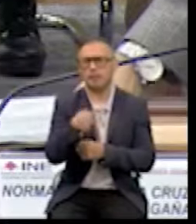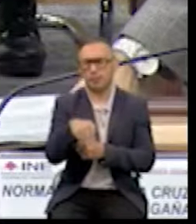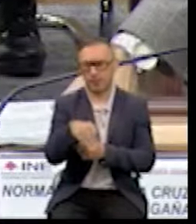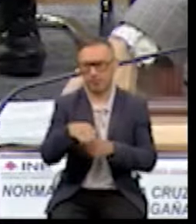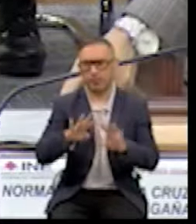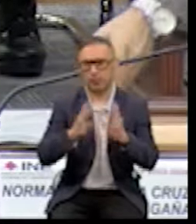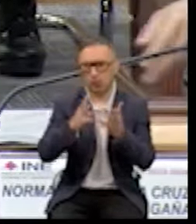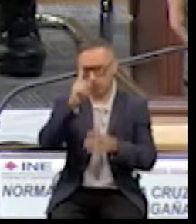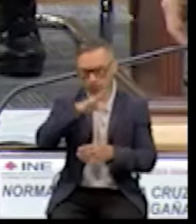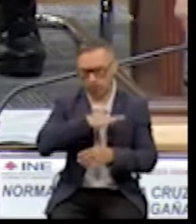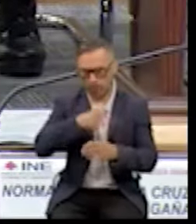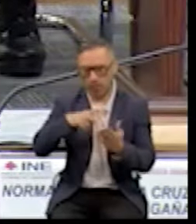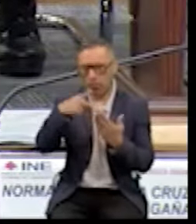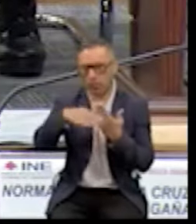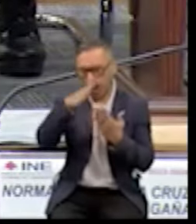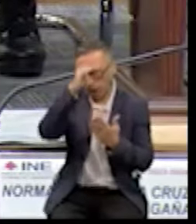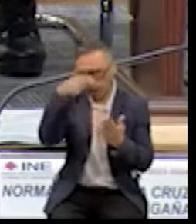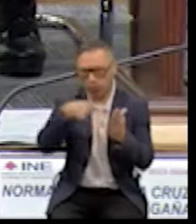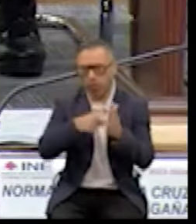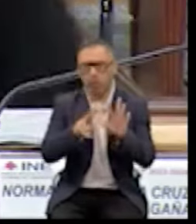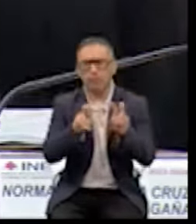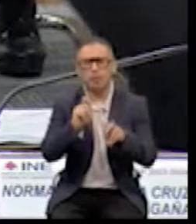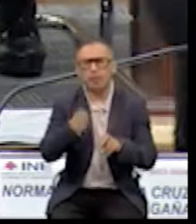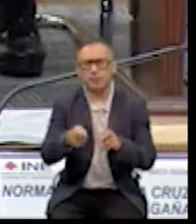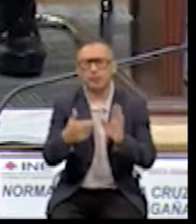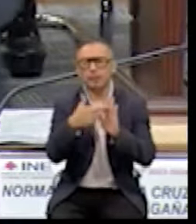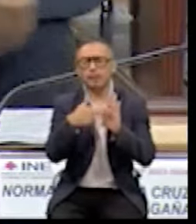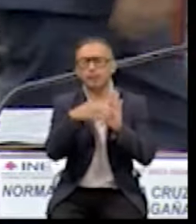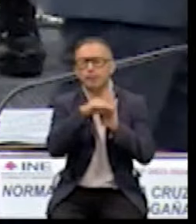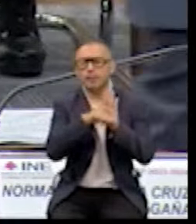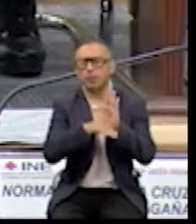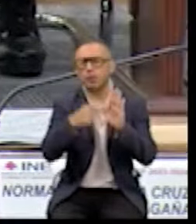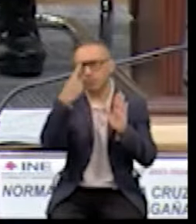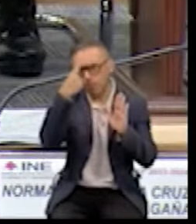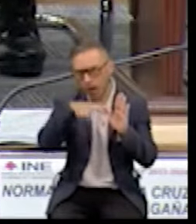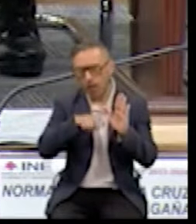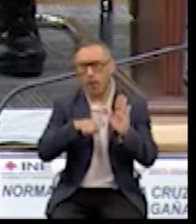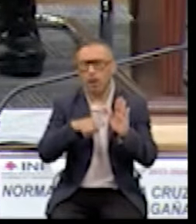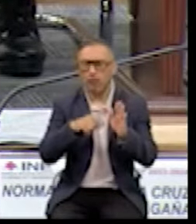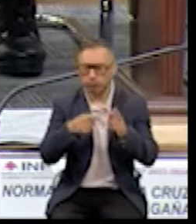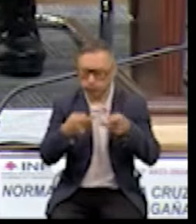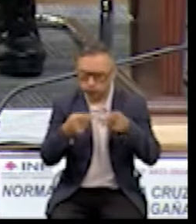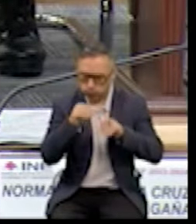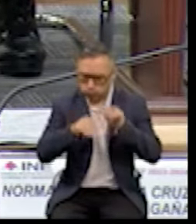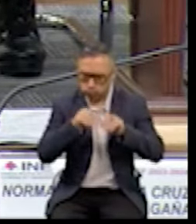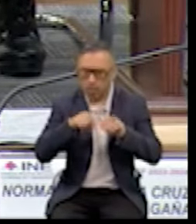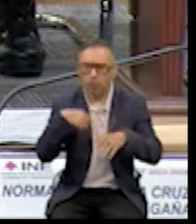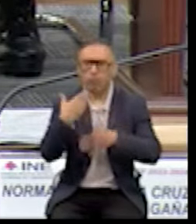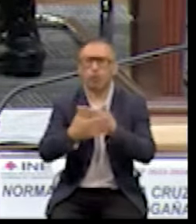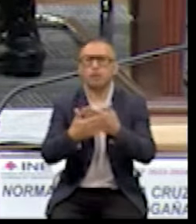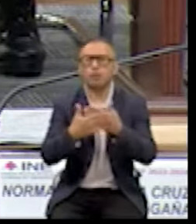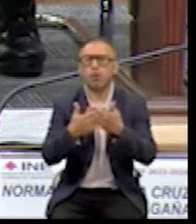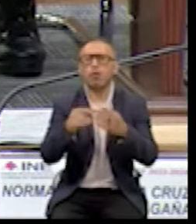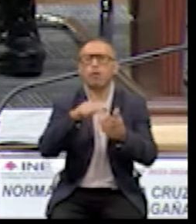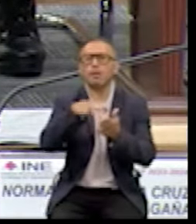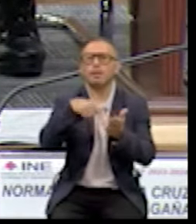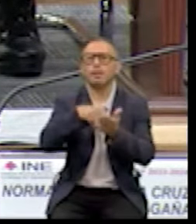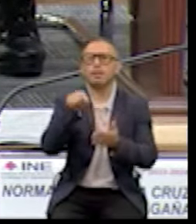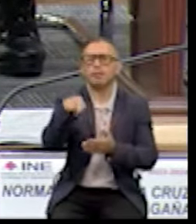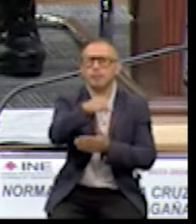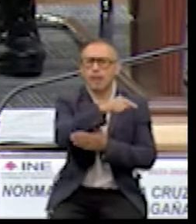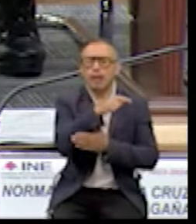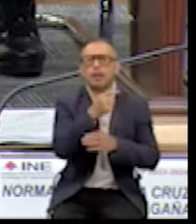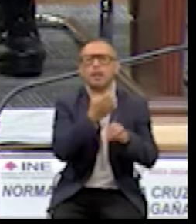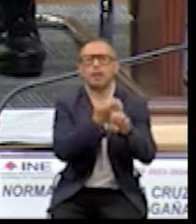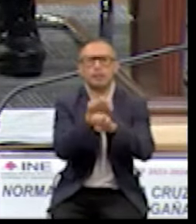albazo al imponer la decisión de que no habrá proceso interno para elegir al candidato a la jefatura de gobierno e imponer a